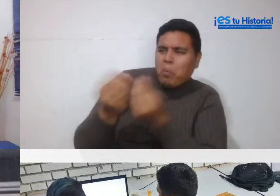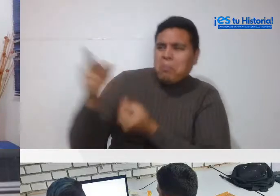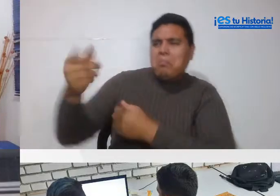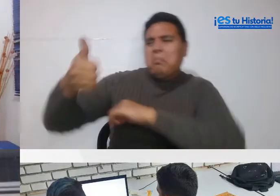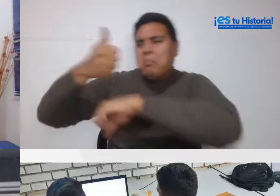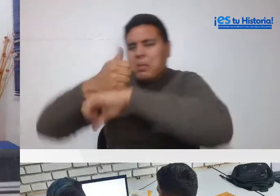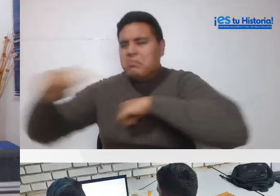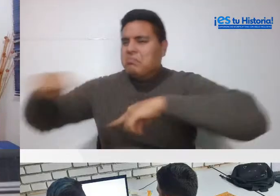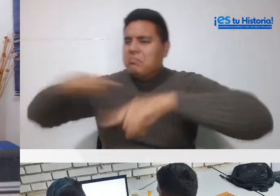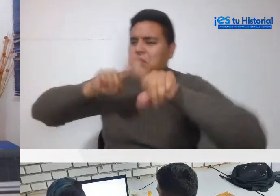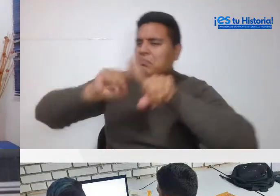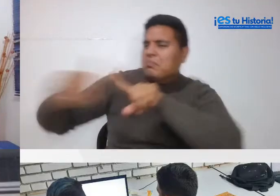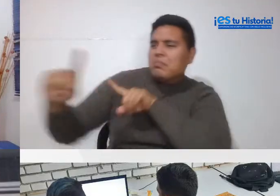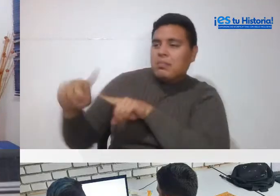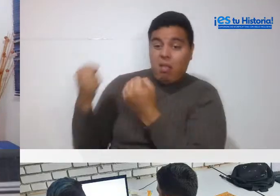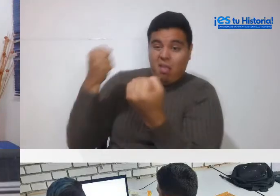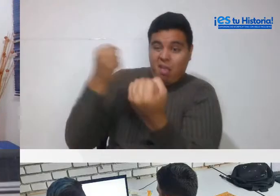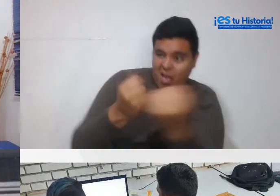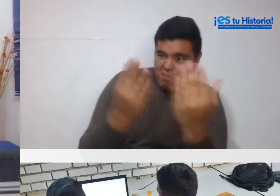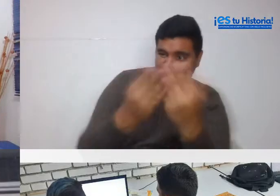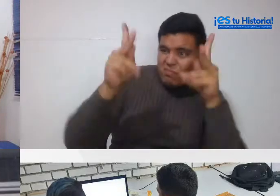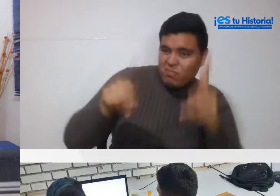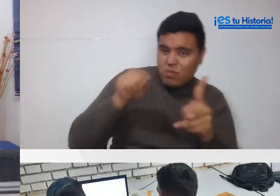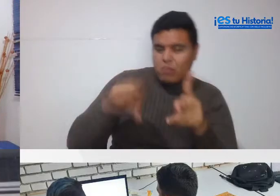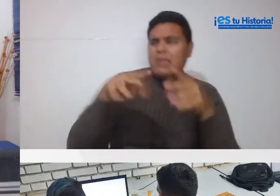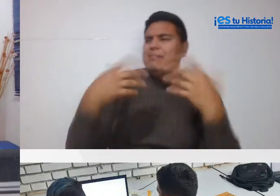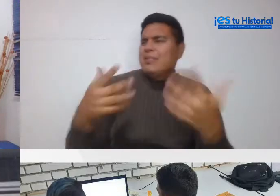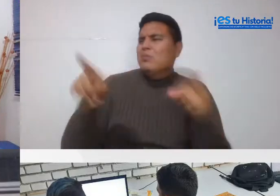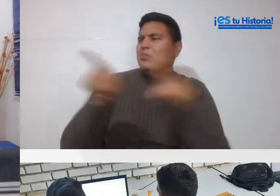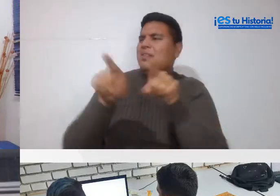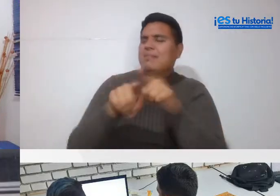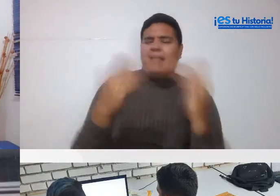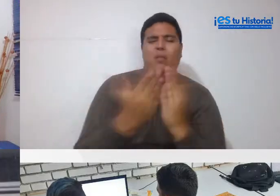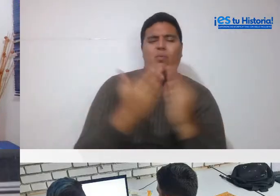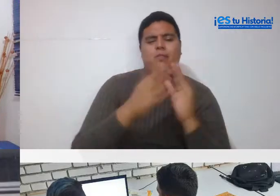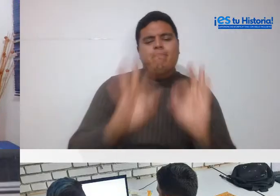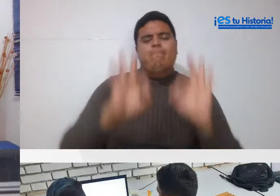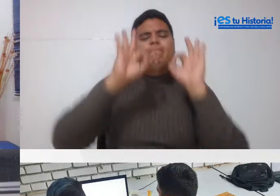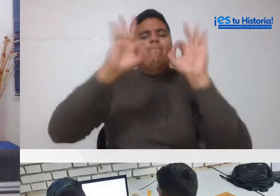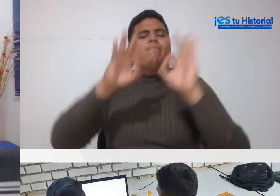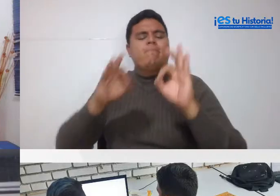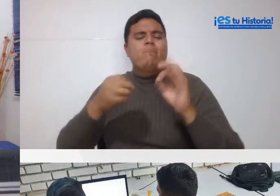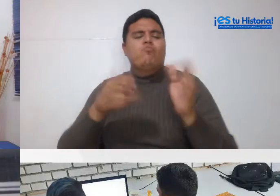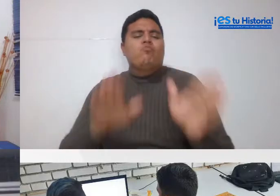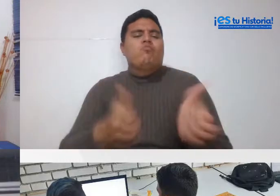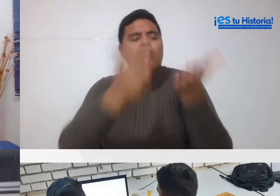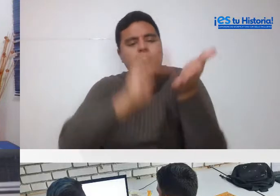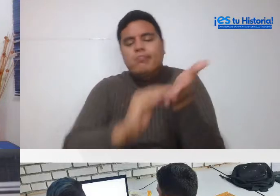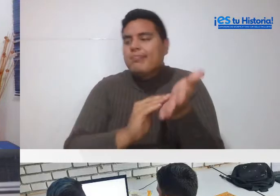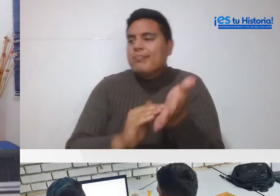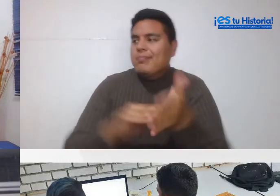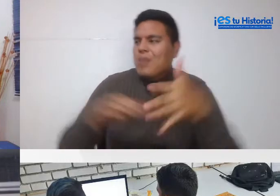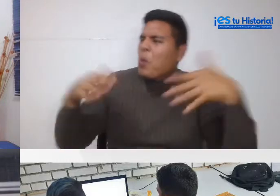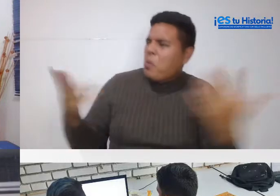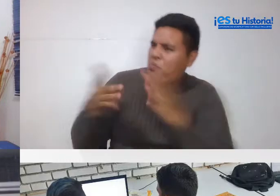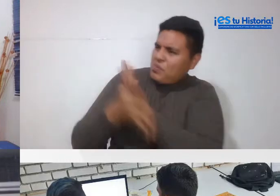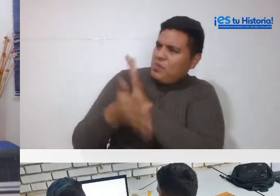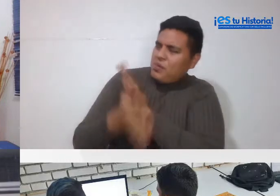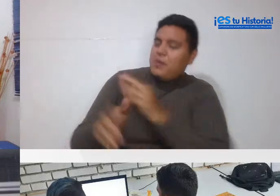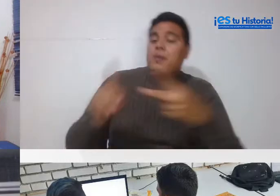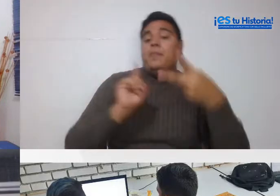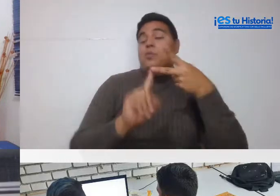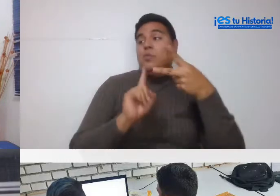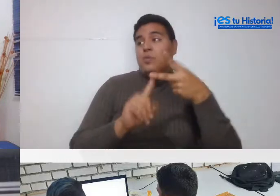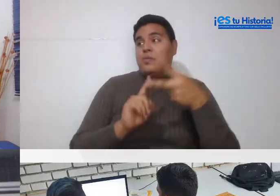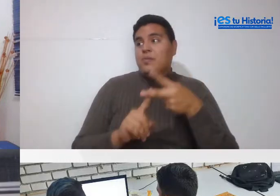poder transformar esta educación precisamente para que sea realmente inclusiva? Uno. Y dos, ¿cómo ha sido también ese